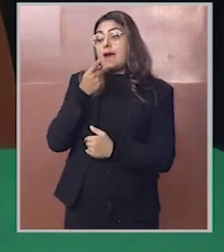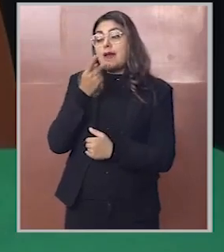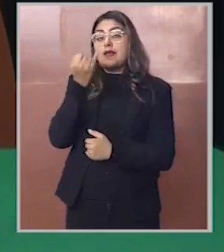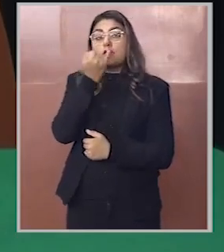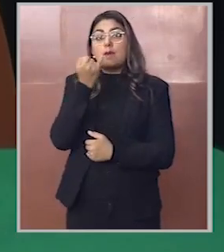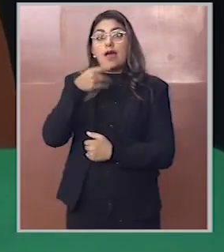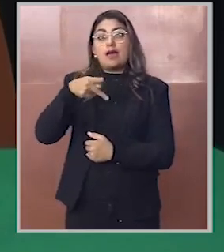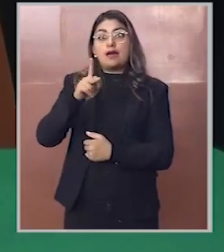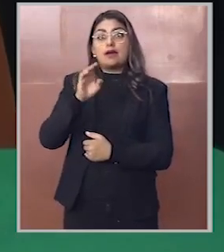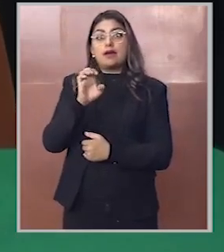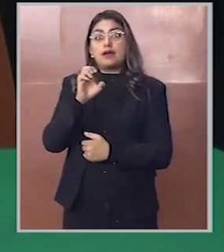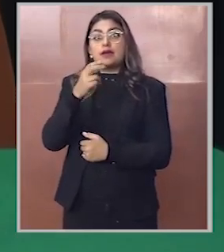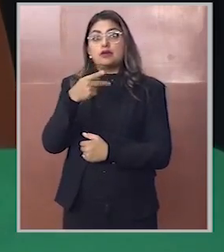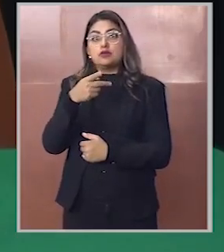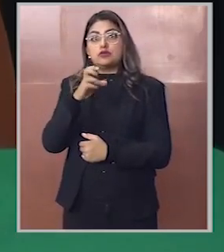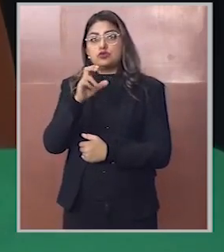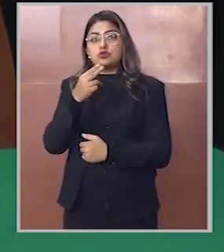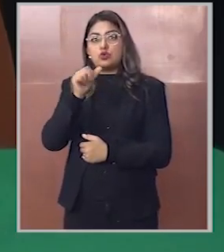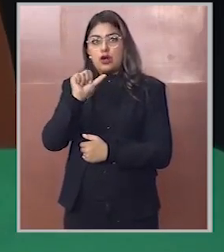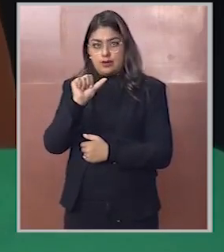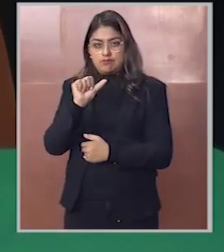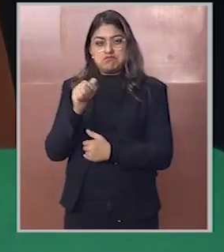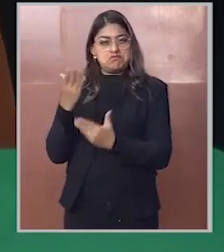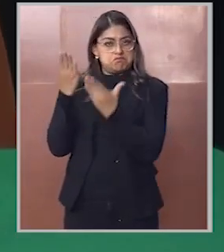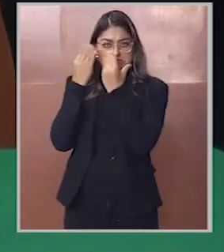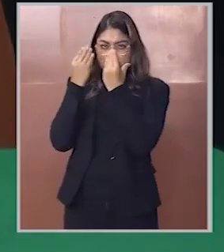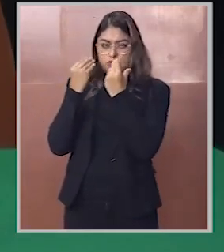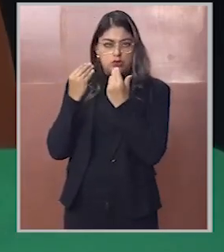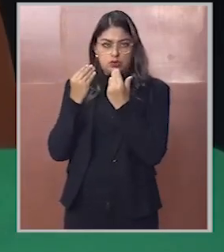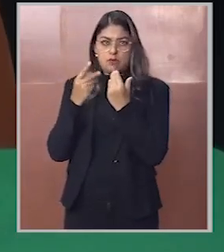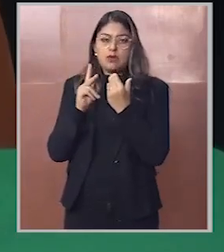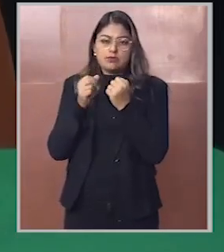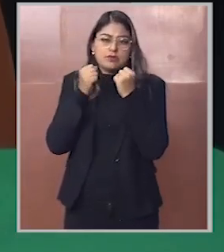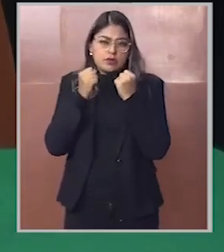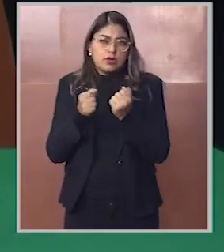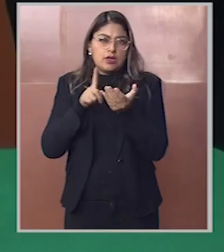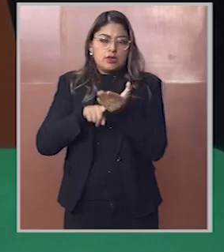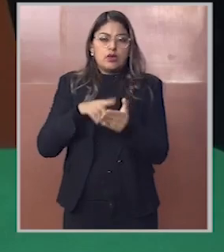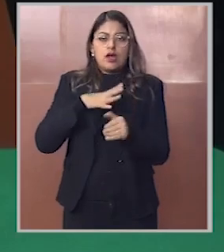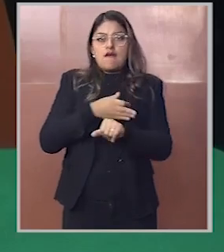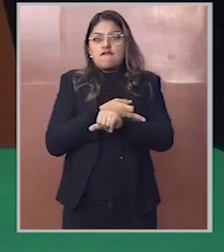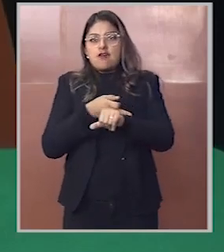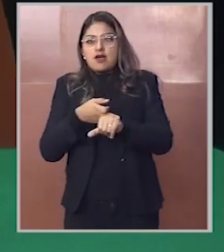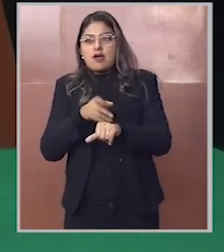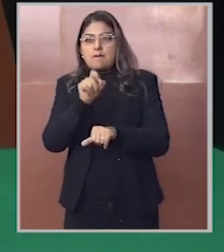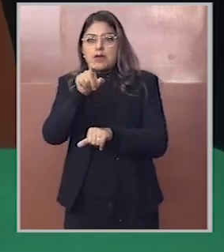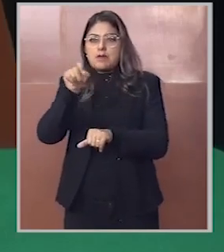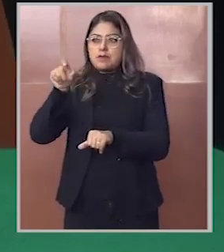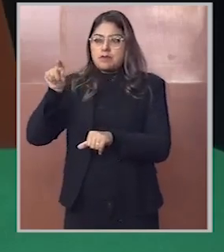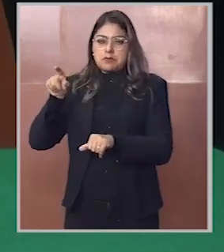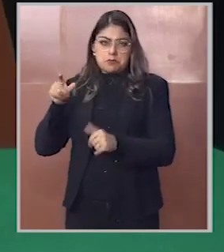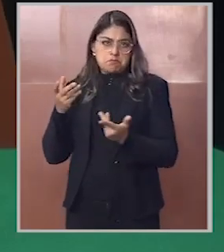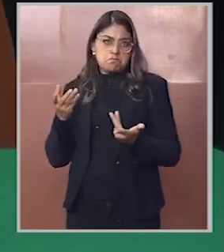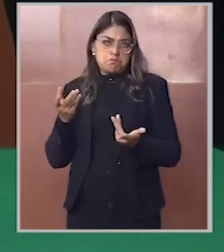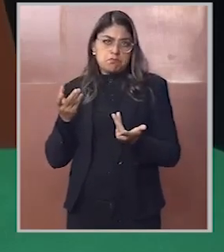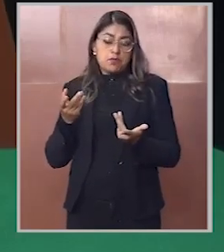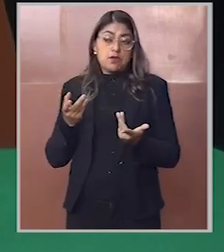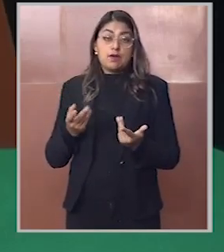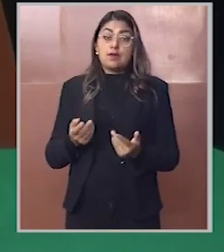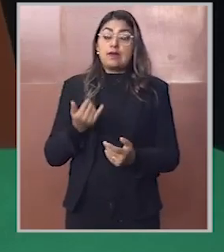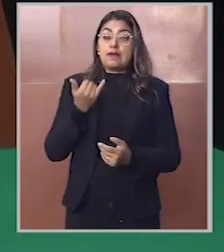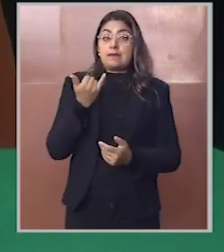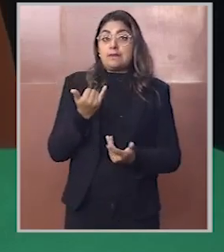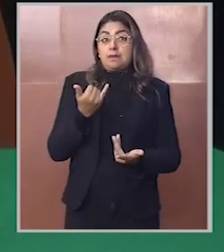seguramente en muchas familias ocurría eso también no eh Y y creo que es el resurgimiento lo que estamos